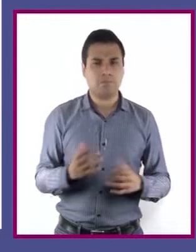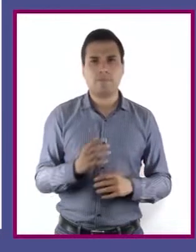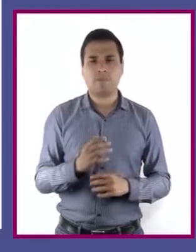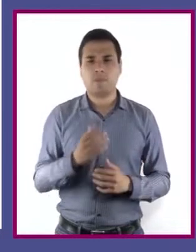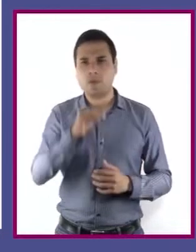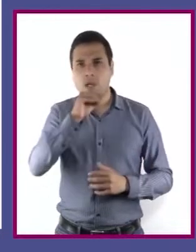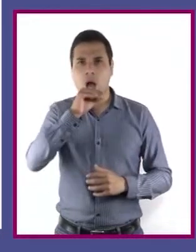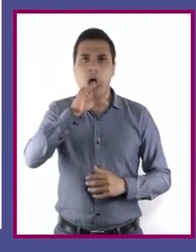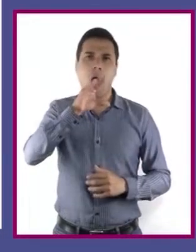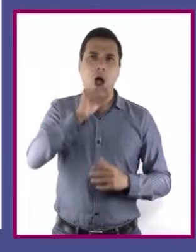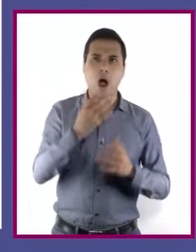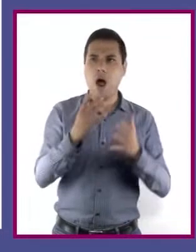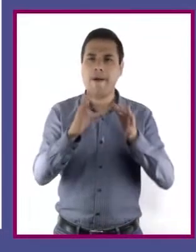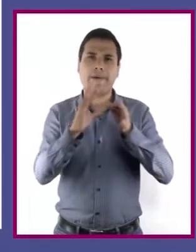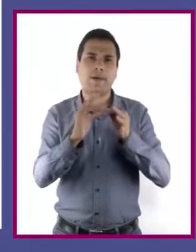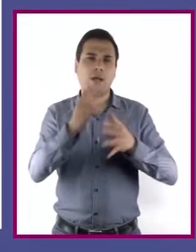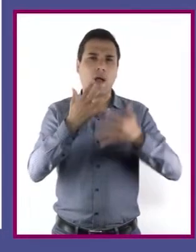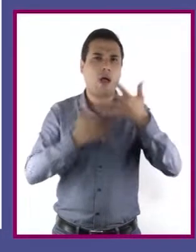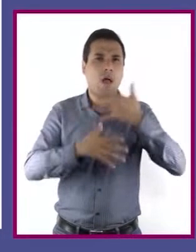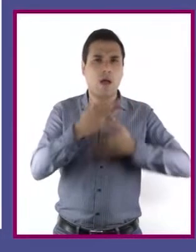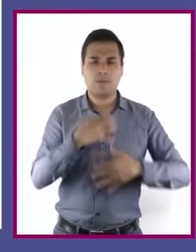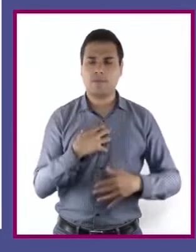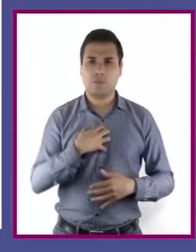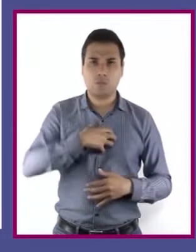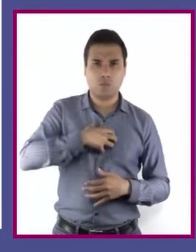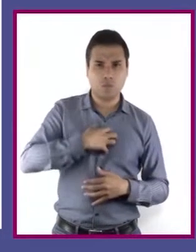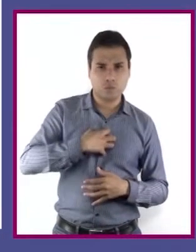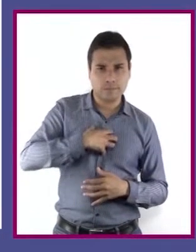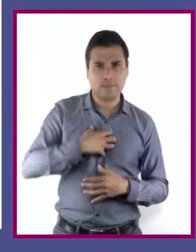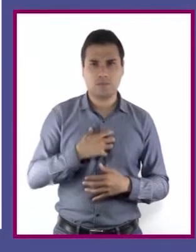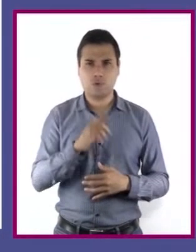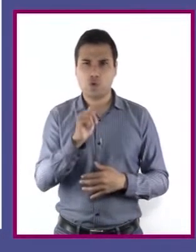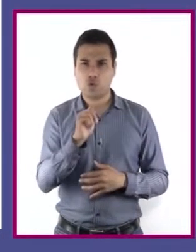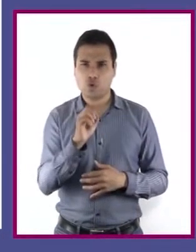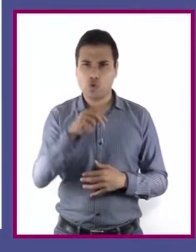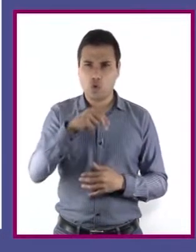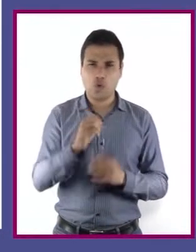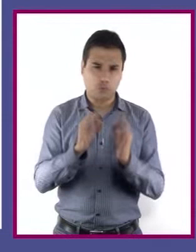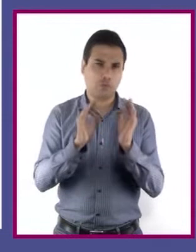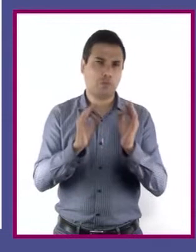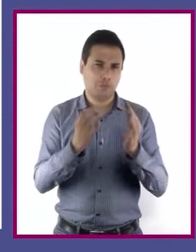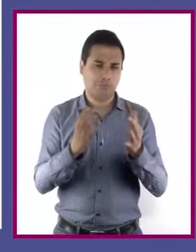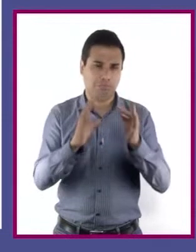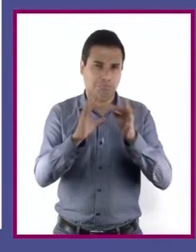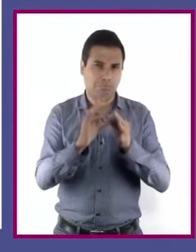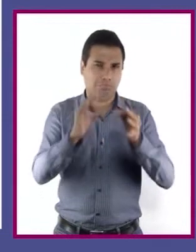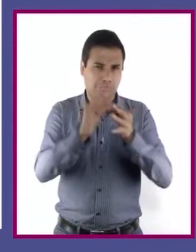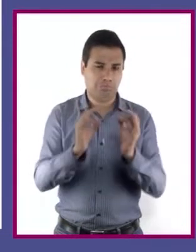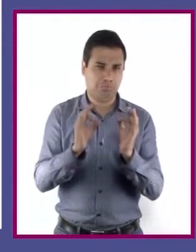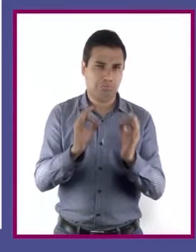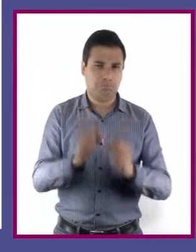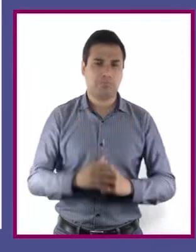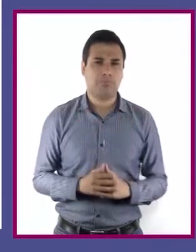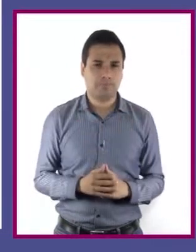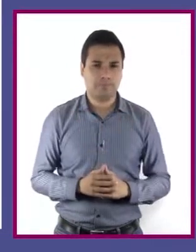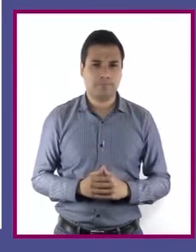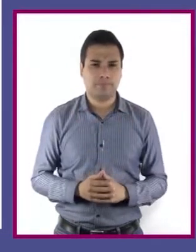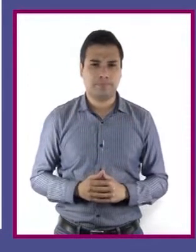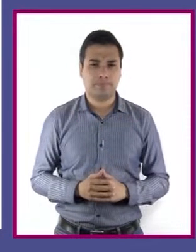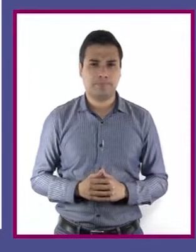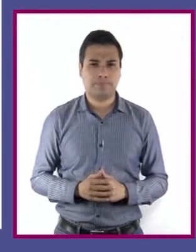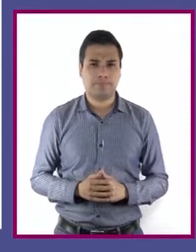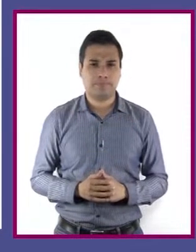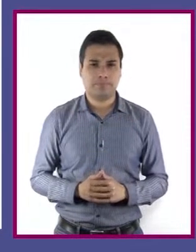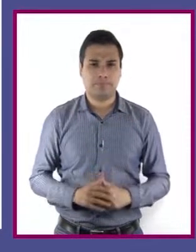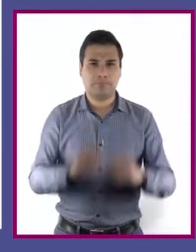en la representación teatral: volumen, timbre, tono, para comunicar ideas del personaje. Expresión en la